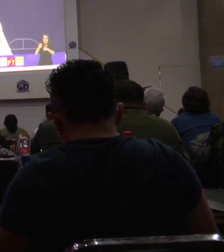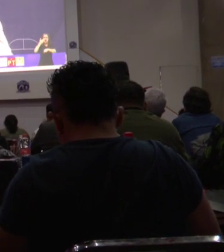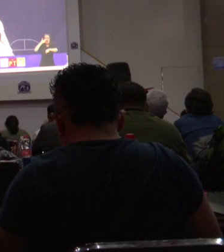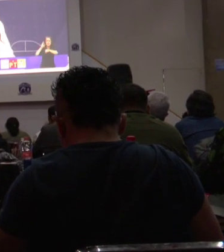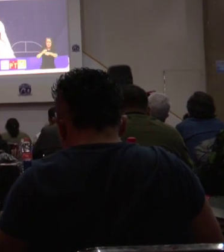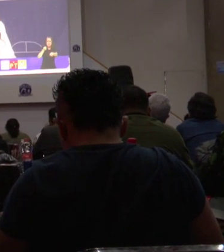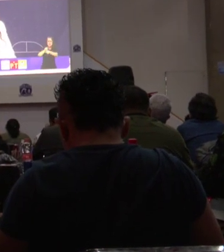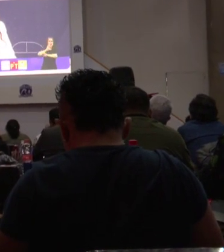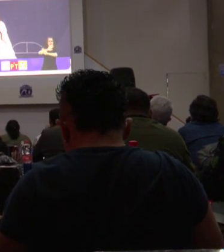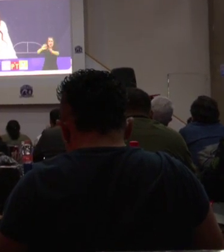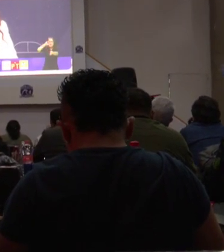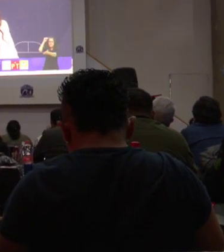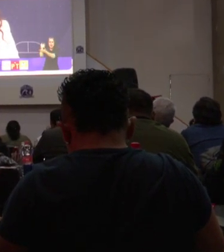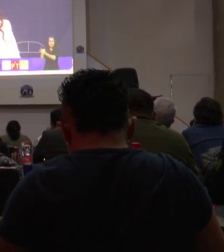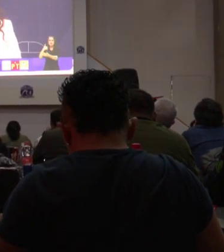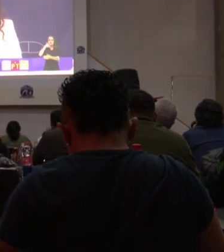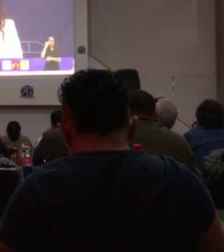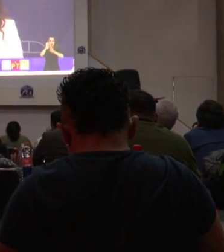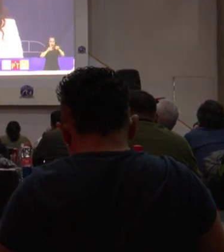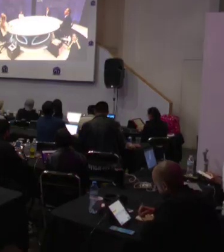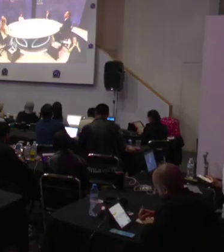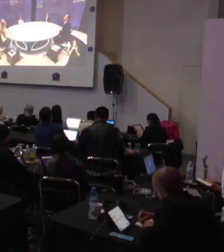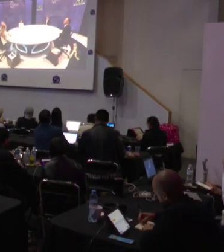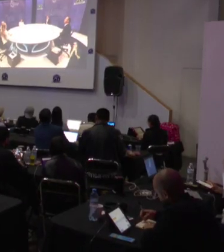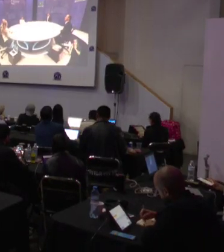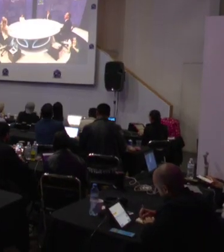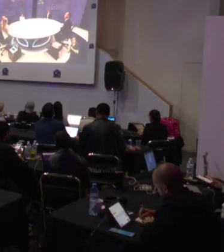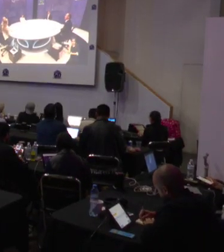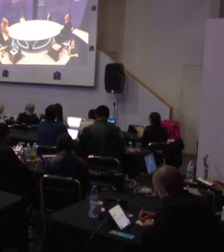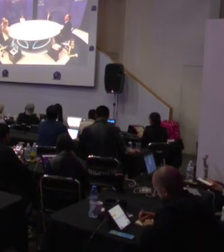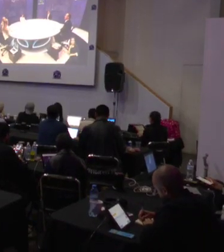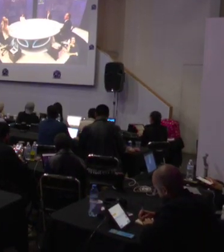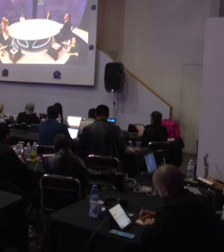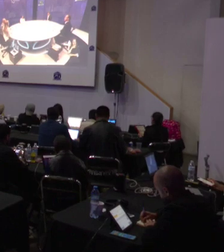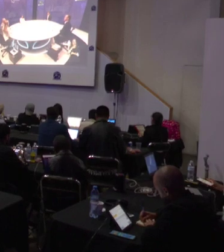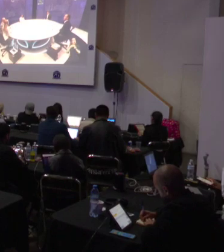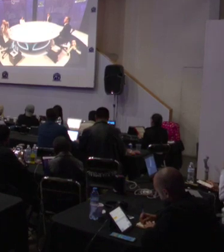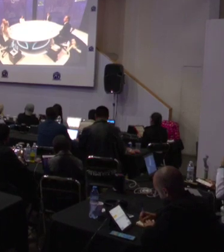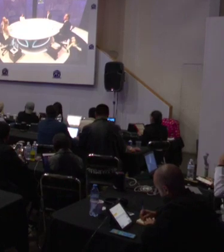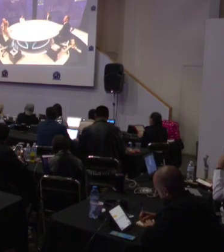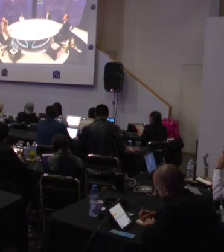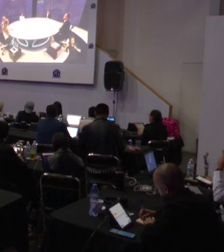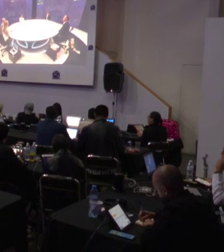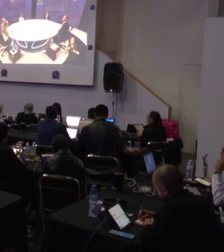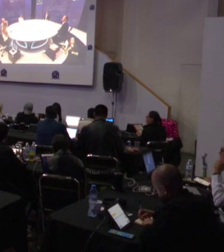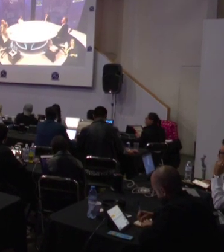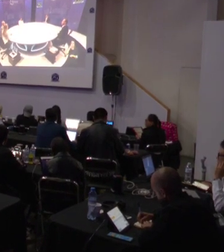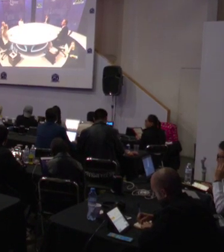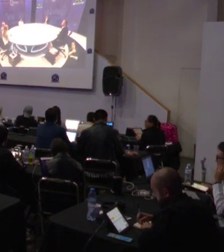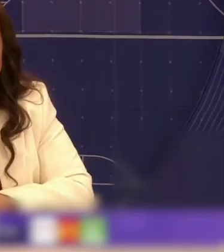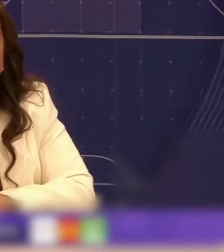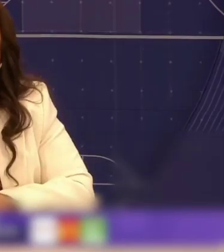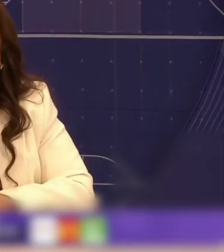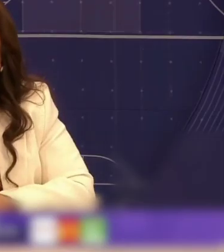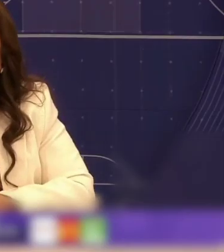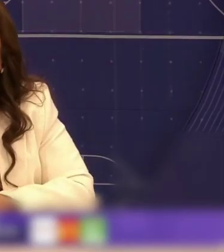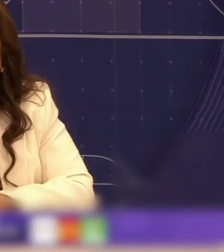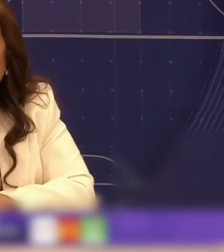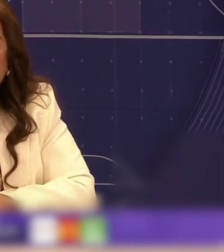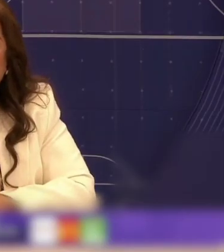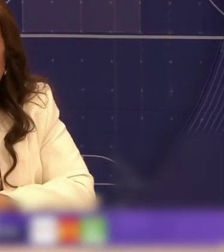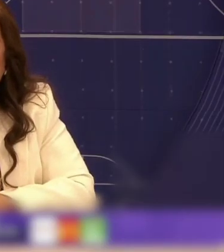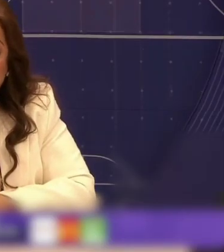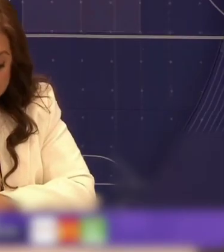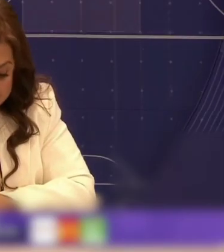durante 90 minutos, la y los aspirantes a la jefatura de gobierno para el periodo 2024-2030 debatieron